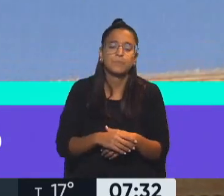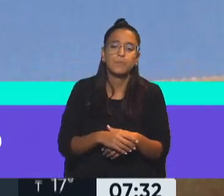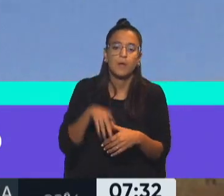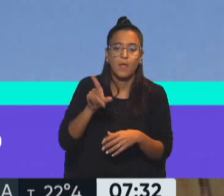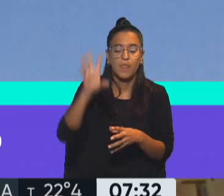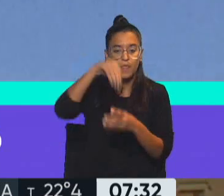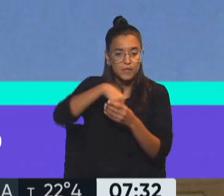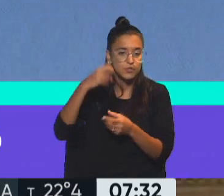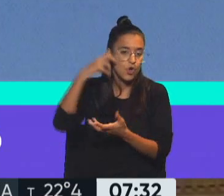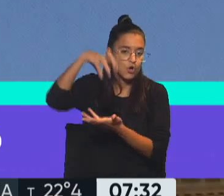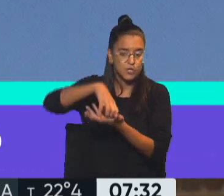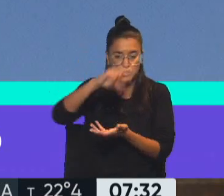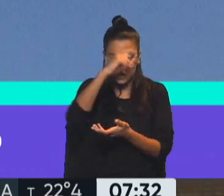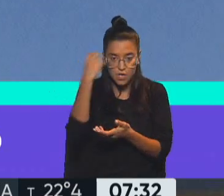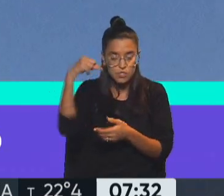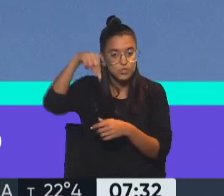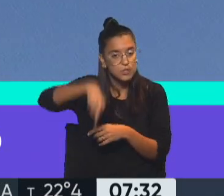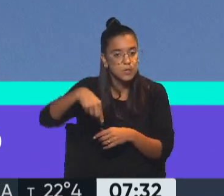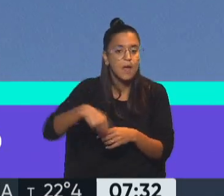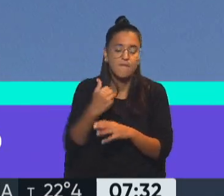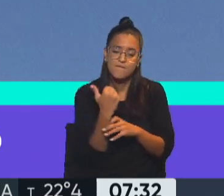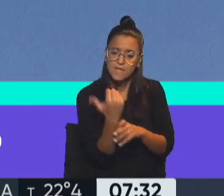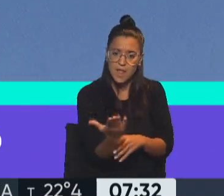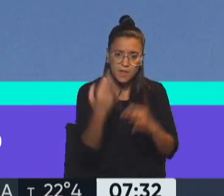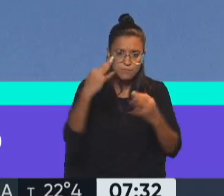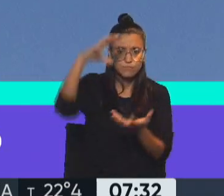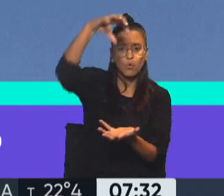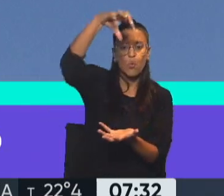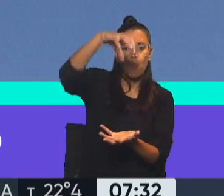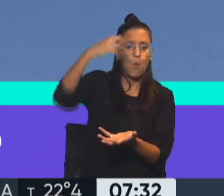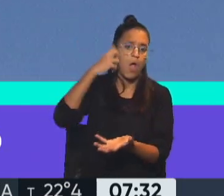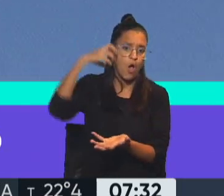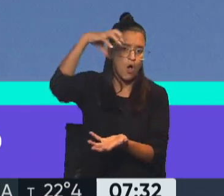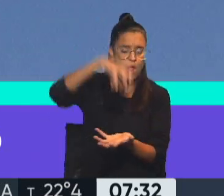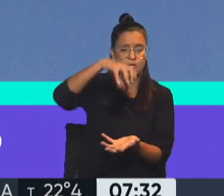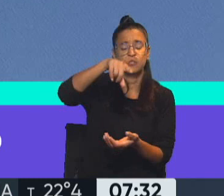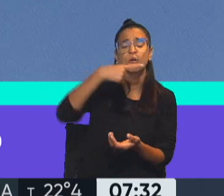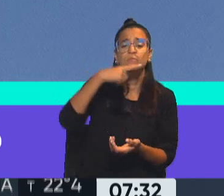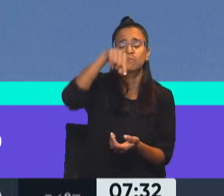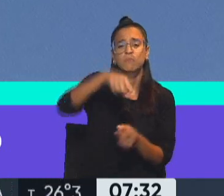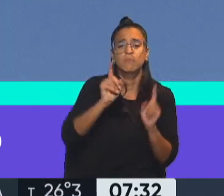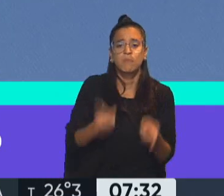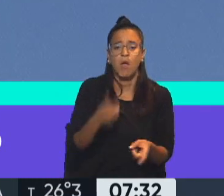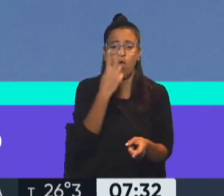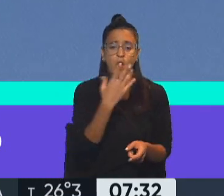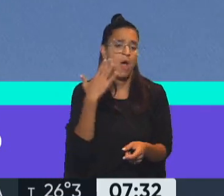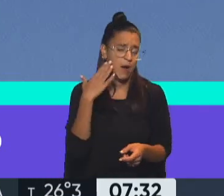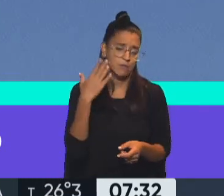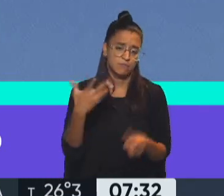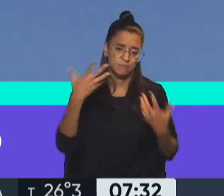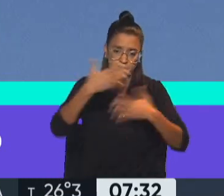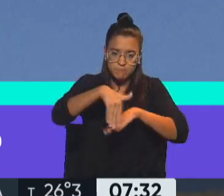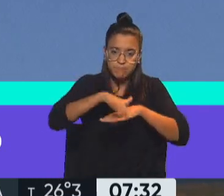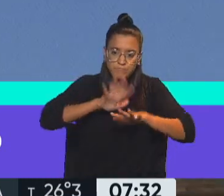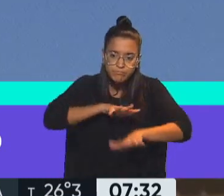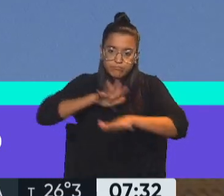dentro del congreso nacional aquí en el recinto bien de frente aquí tenemos la cúpula del congreso nacional a partir de las 14 también va a tener una réplica en las calles con